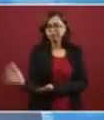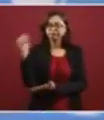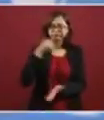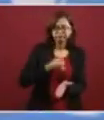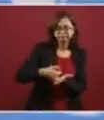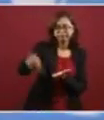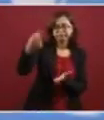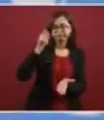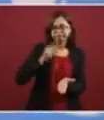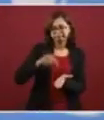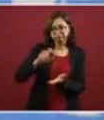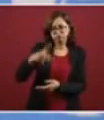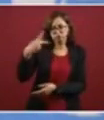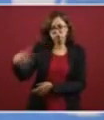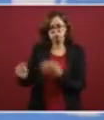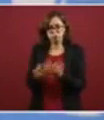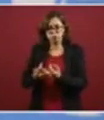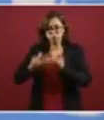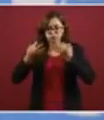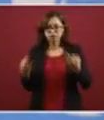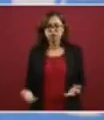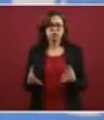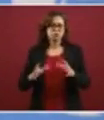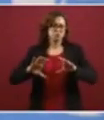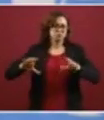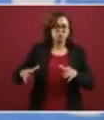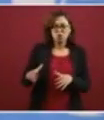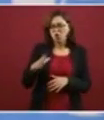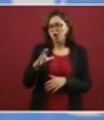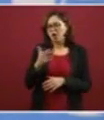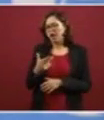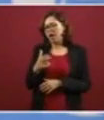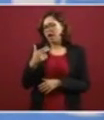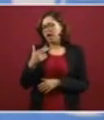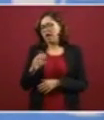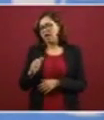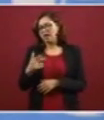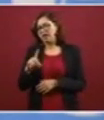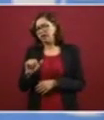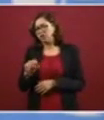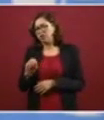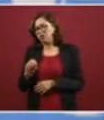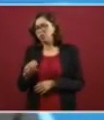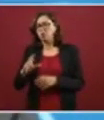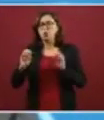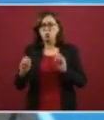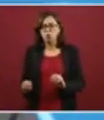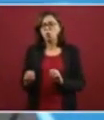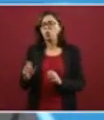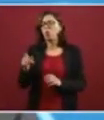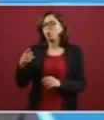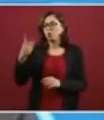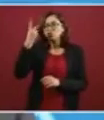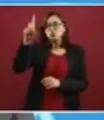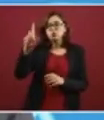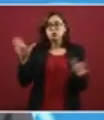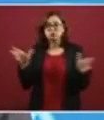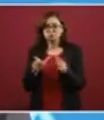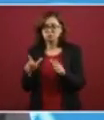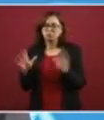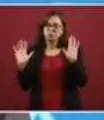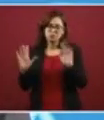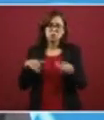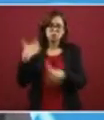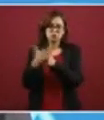sus parcelas sean comuneros ejidatarios y pequeños propietarios el año próximo van a hacer otras 500 mil